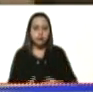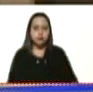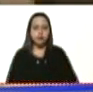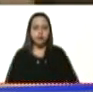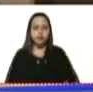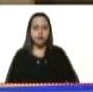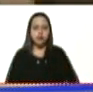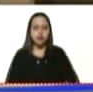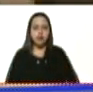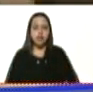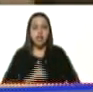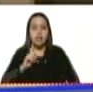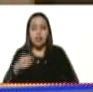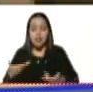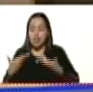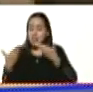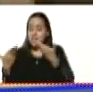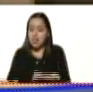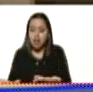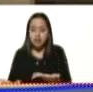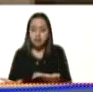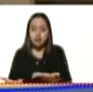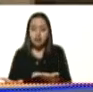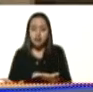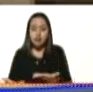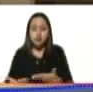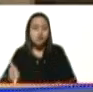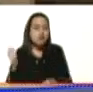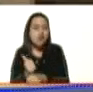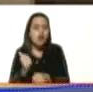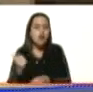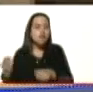sino hace un aporte fundamental en la lucha ideológica.